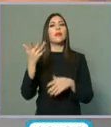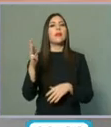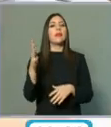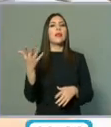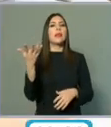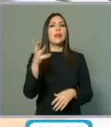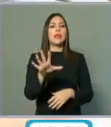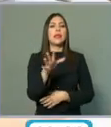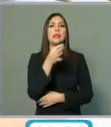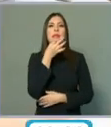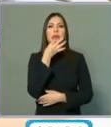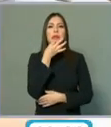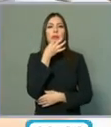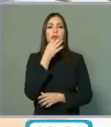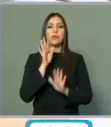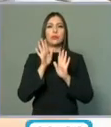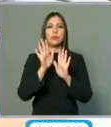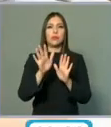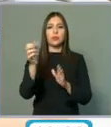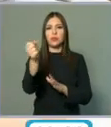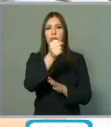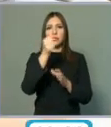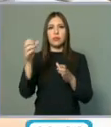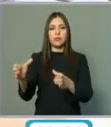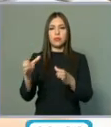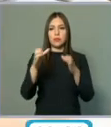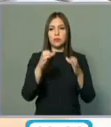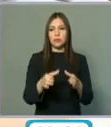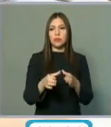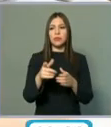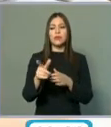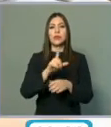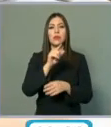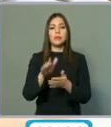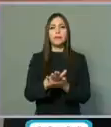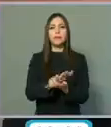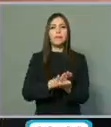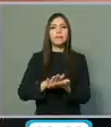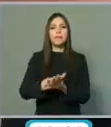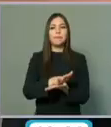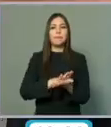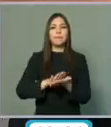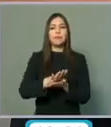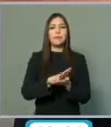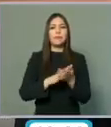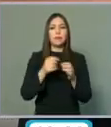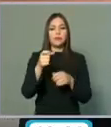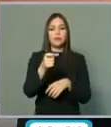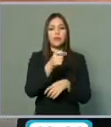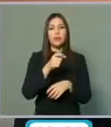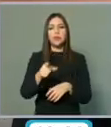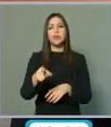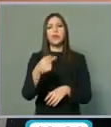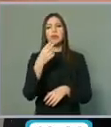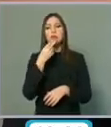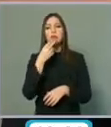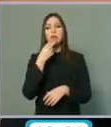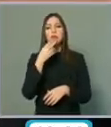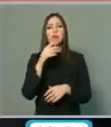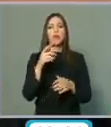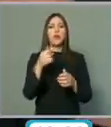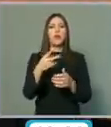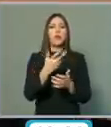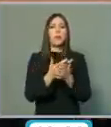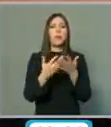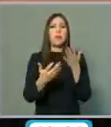necesitamos mucho, ¿ok? Entonces, ¿qué es lo que voy a comenzar a hacer? Simplemente va a ser formar bolitas Puedo utilizar de repente, humedecerme las